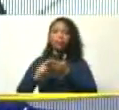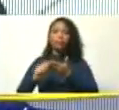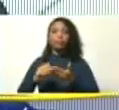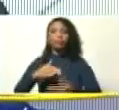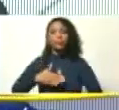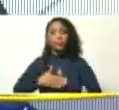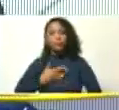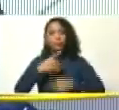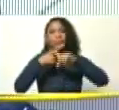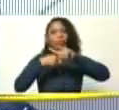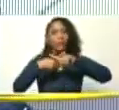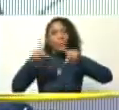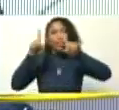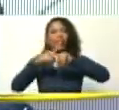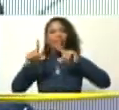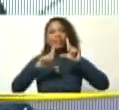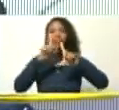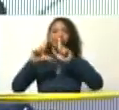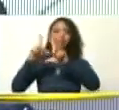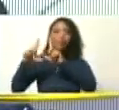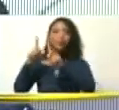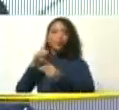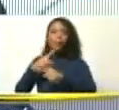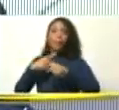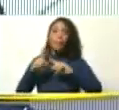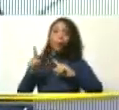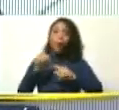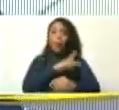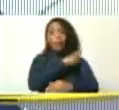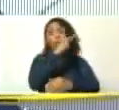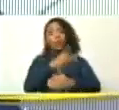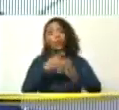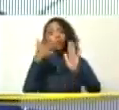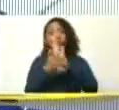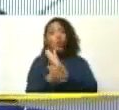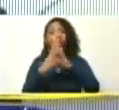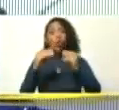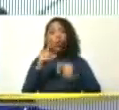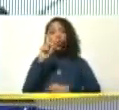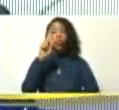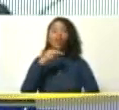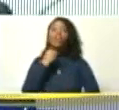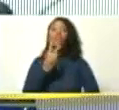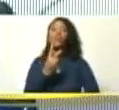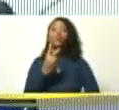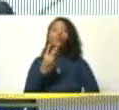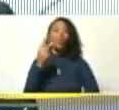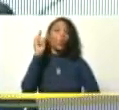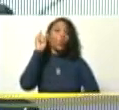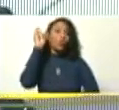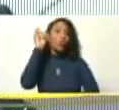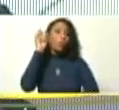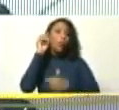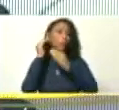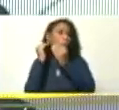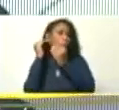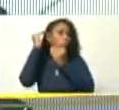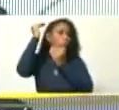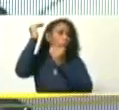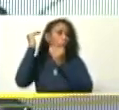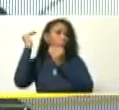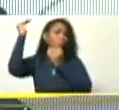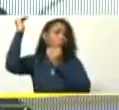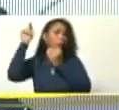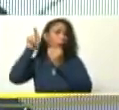probablemente haya diferencias en su lenguaje, pero la poesía sobre todo es una voz, un tono. Y cuando ese tono se